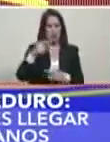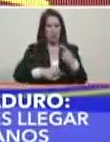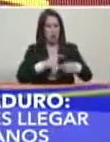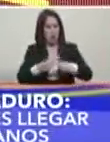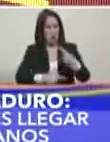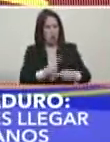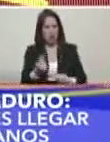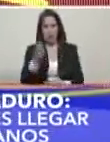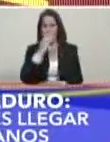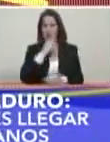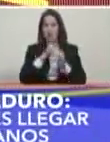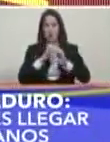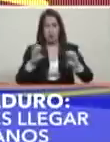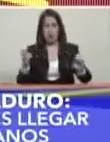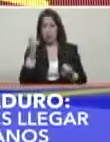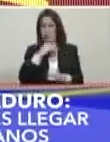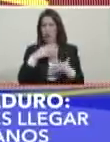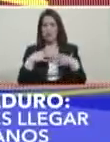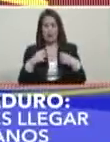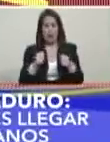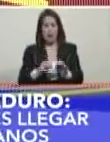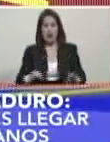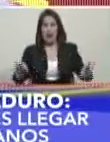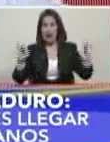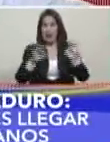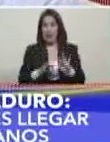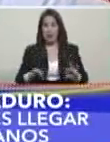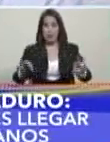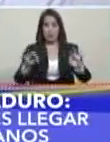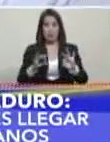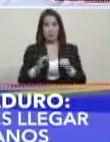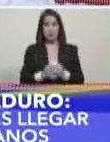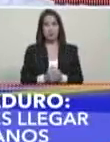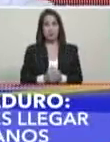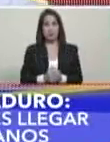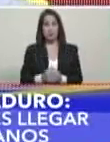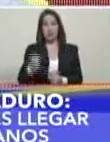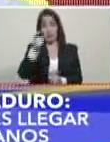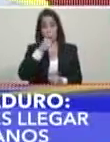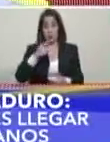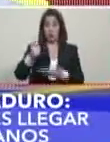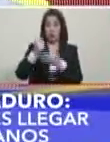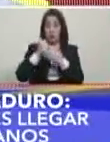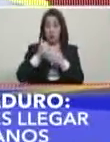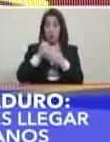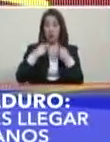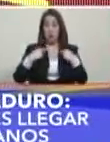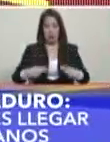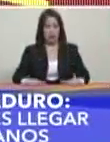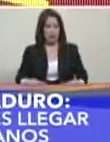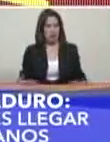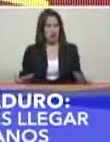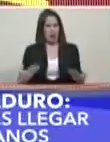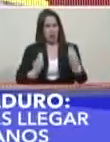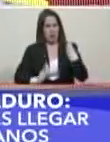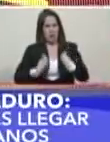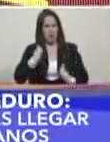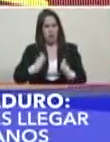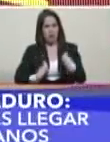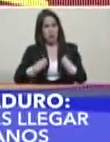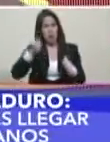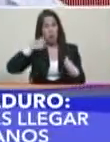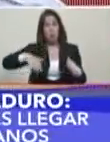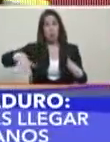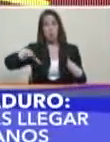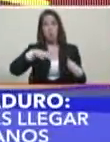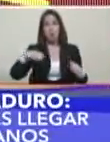la educación, a la salud, a nada. Que volquen su ayuda humanitaria y su preocupación por el propio pueblo de Cúcuta,